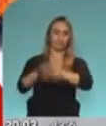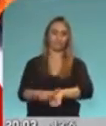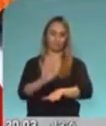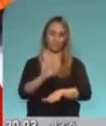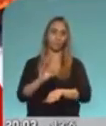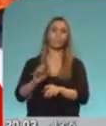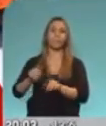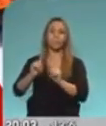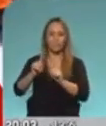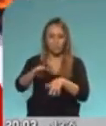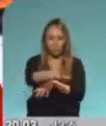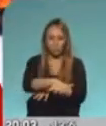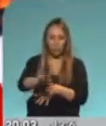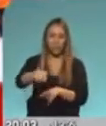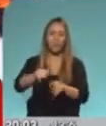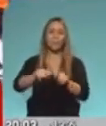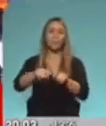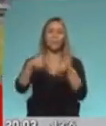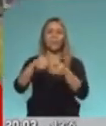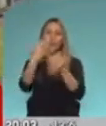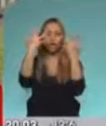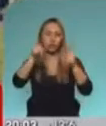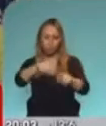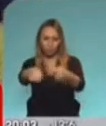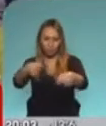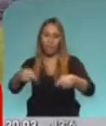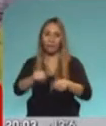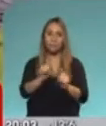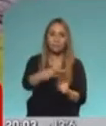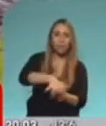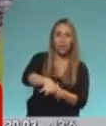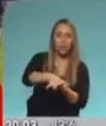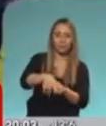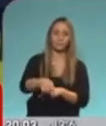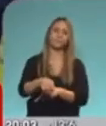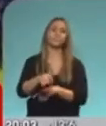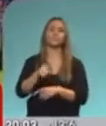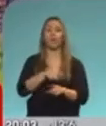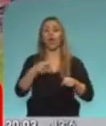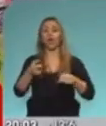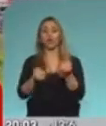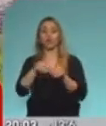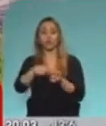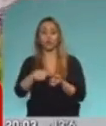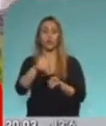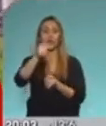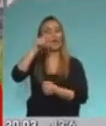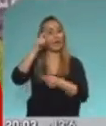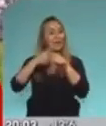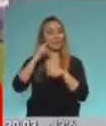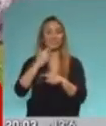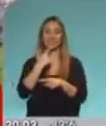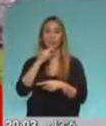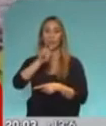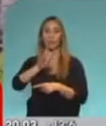momento sobre el asfalto. La otra persona es Alexis Escribanti, de 24 años. Se dio a la fuga, es